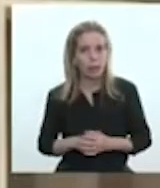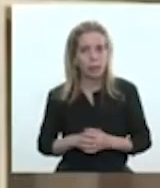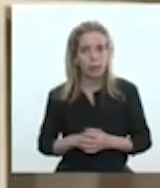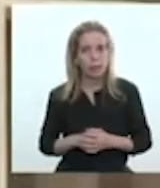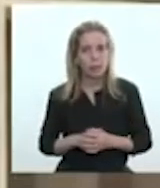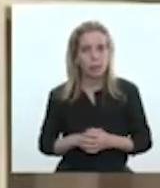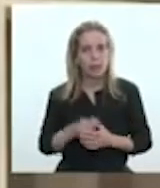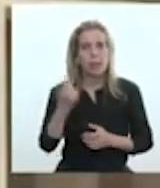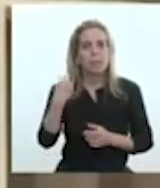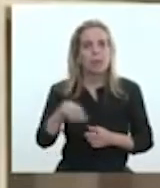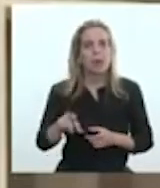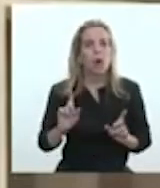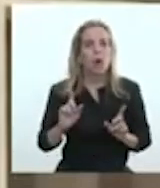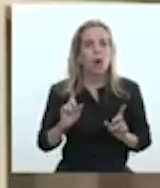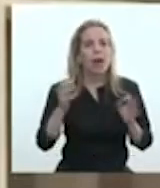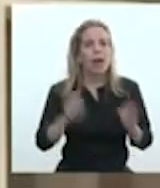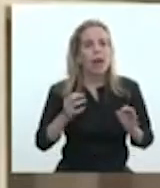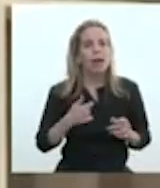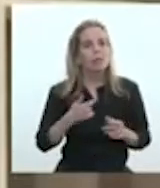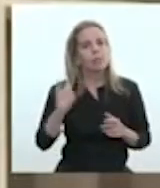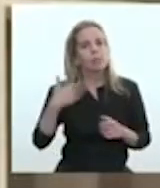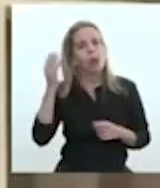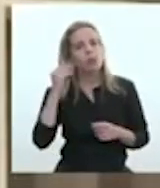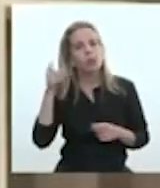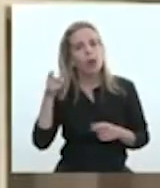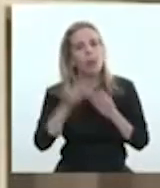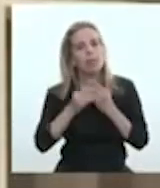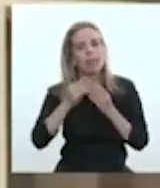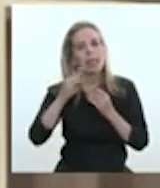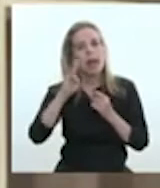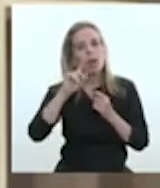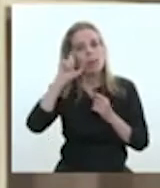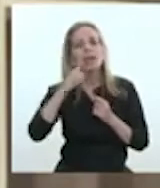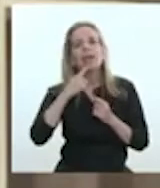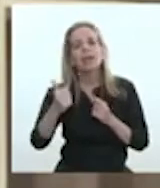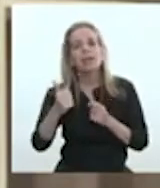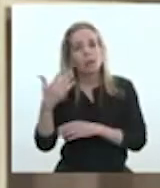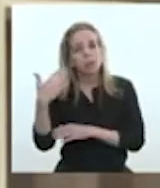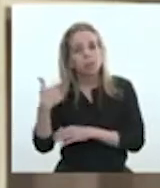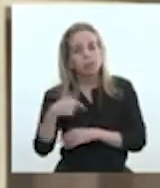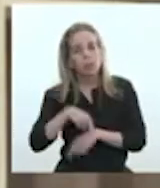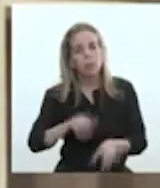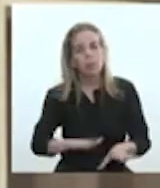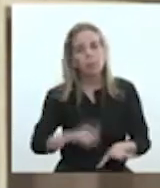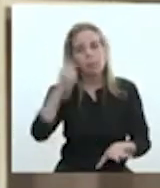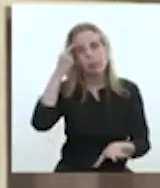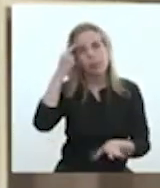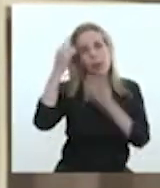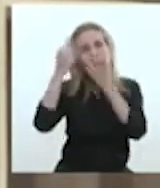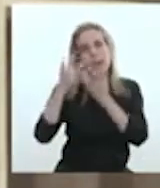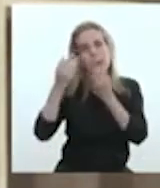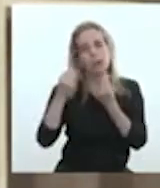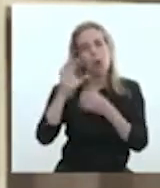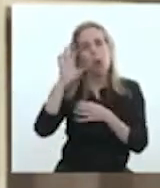en realidad recién cuando lo escuchaba a la ministra bielsa pensaba lo que ha pasado en nuestra